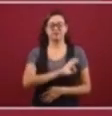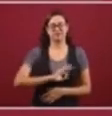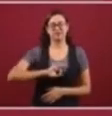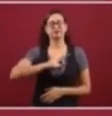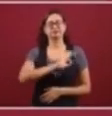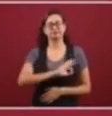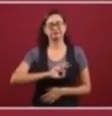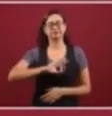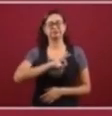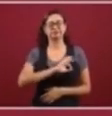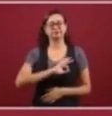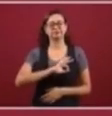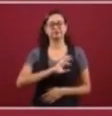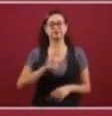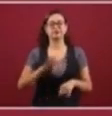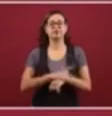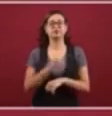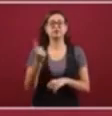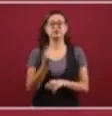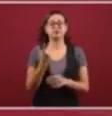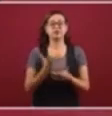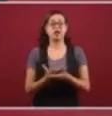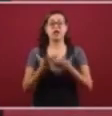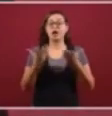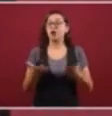porque es una sociedad viva.